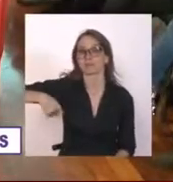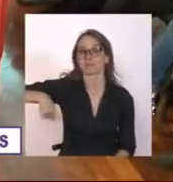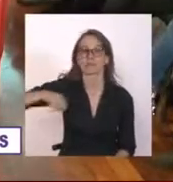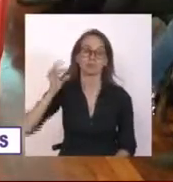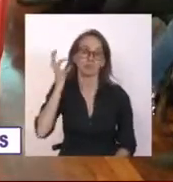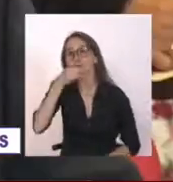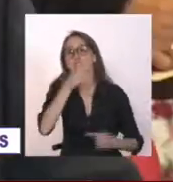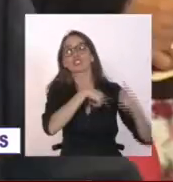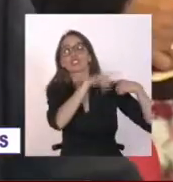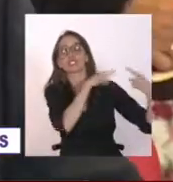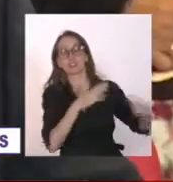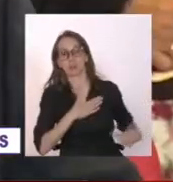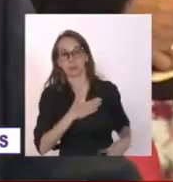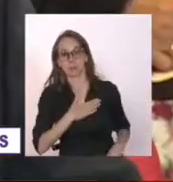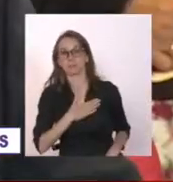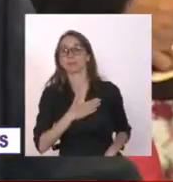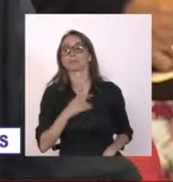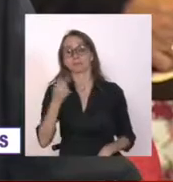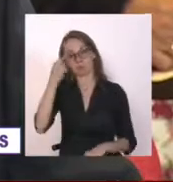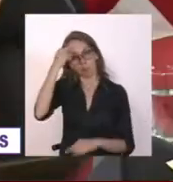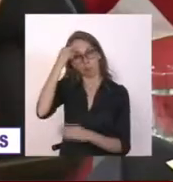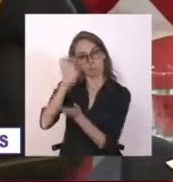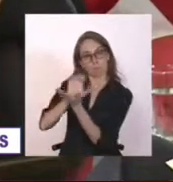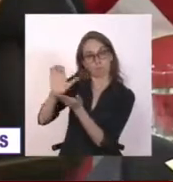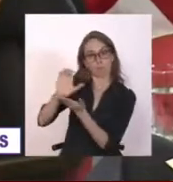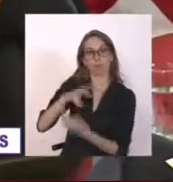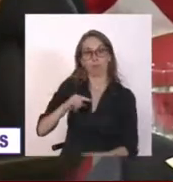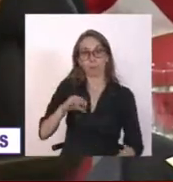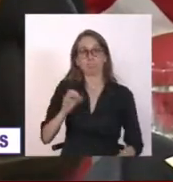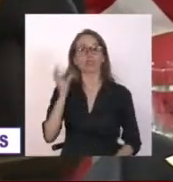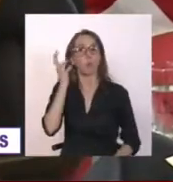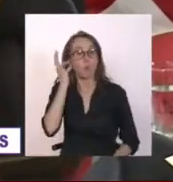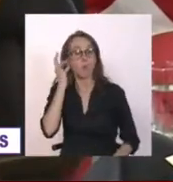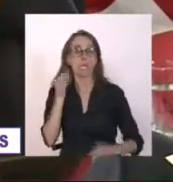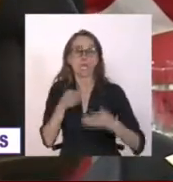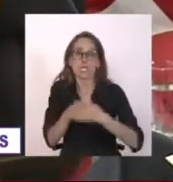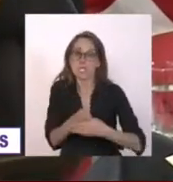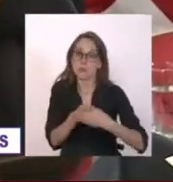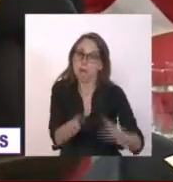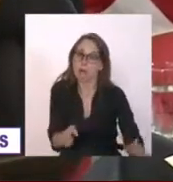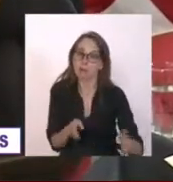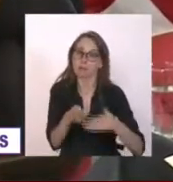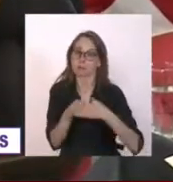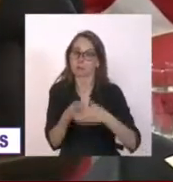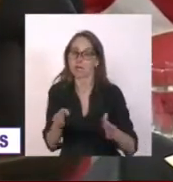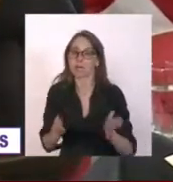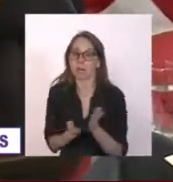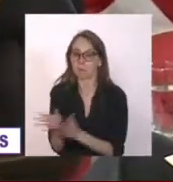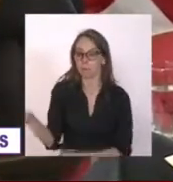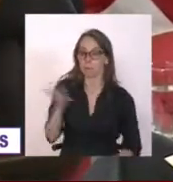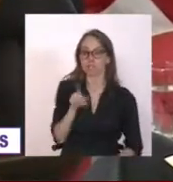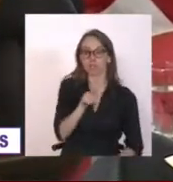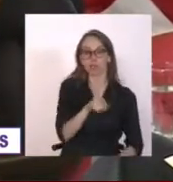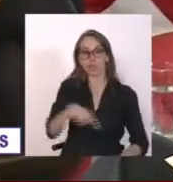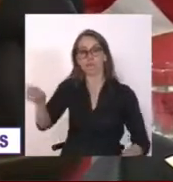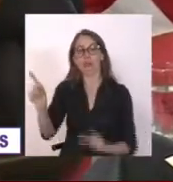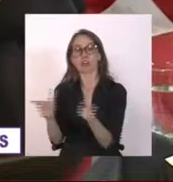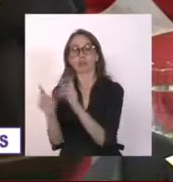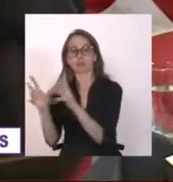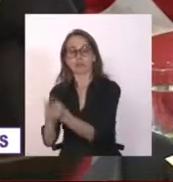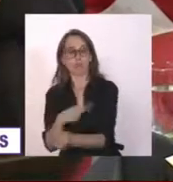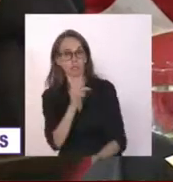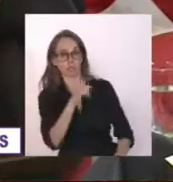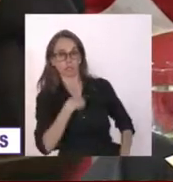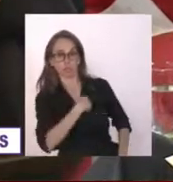expectativas son grandes que chile ha ido avanzando que nos falta muchísimo todavía pero tenemos que empoderar a la mujer la mujer tiene que tener y el